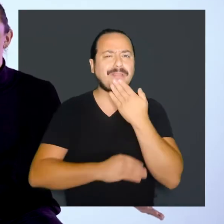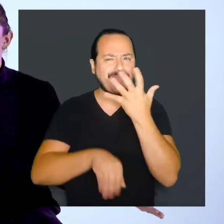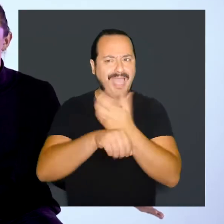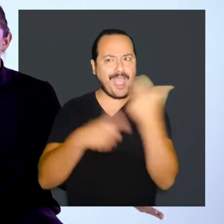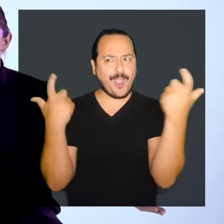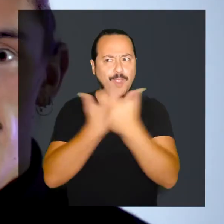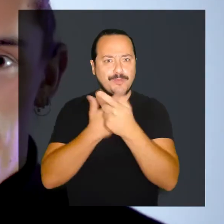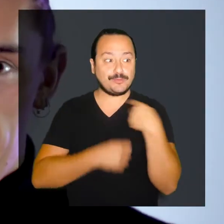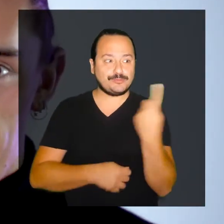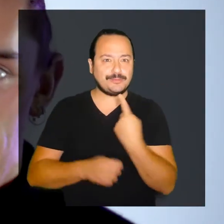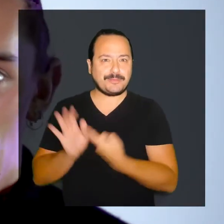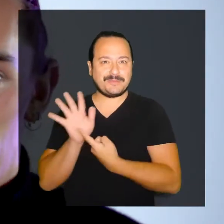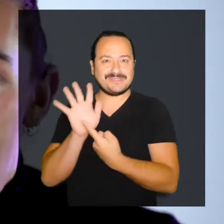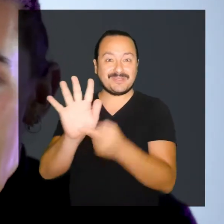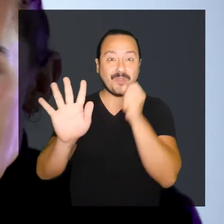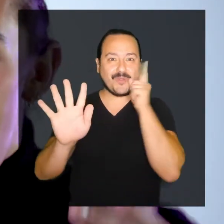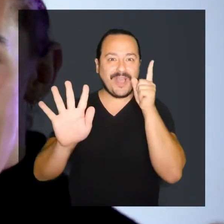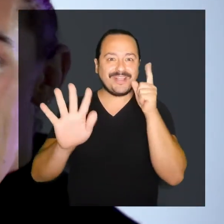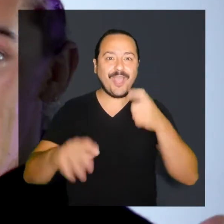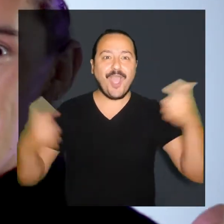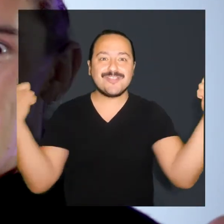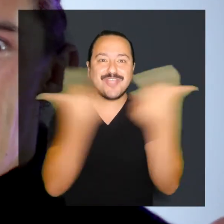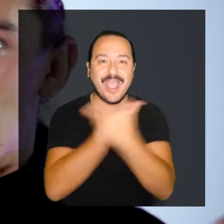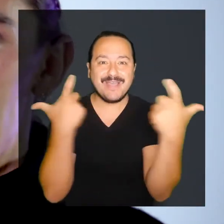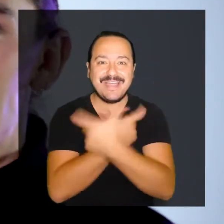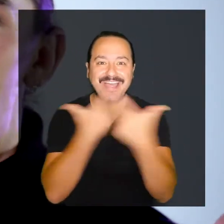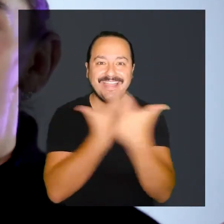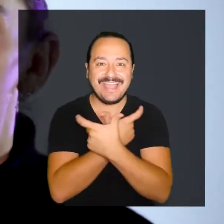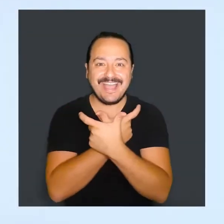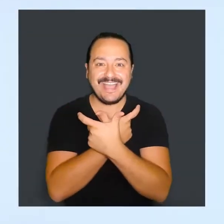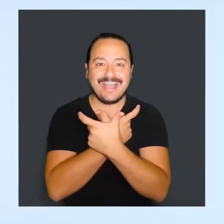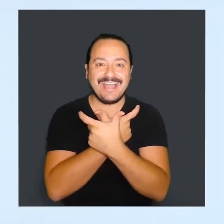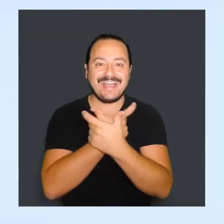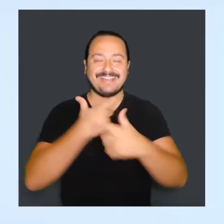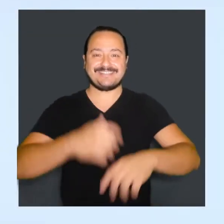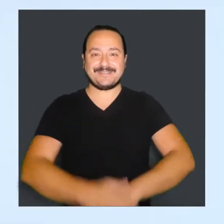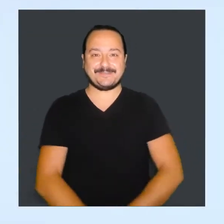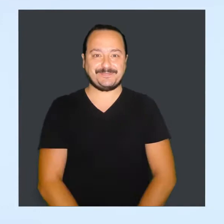todo es tragedia. Les presentamos a... la comedia.